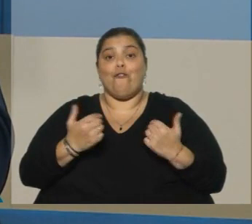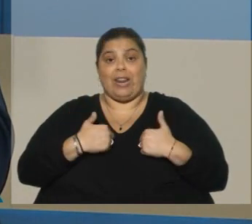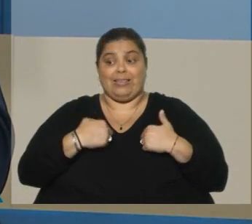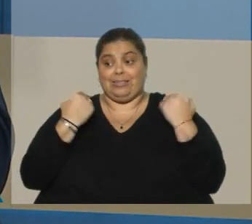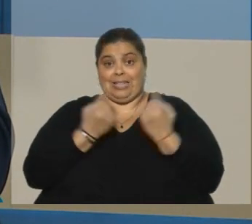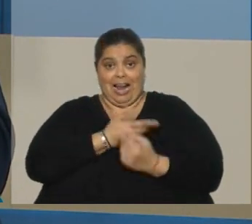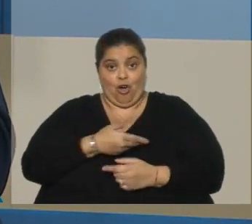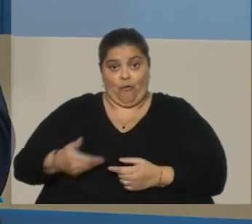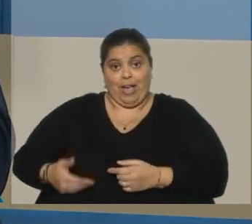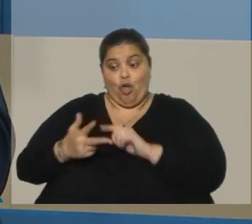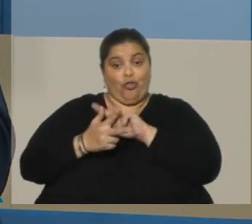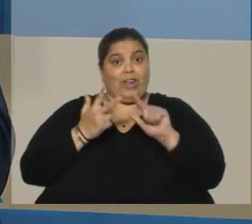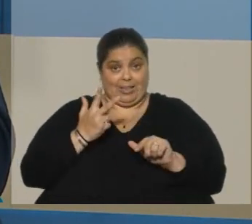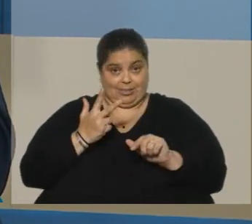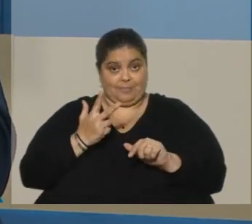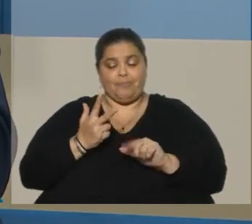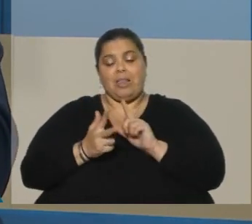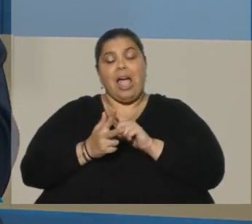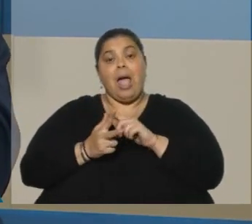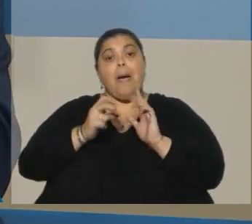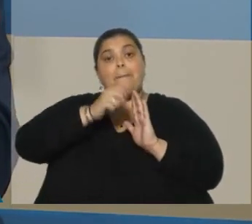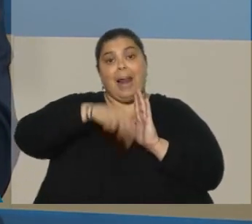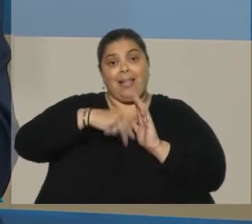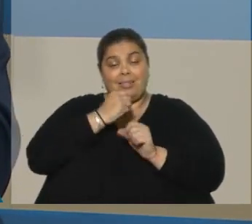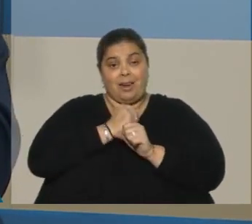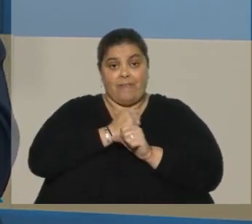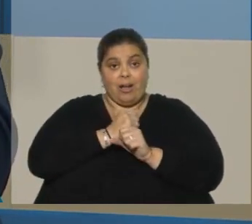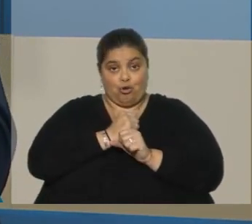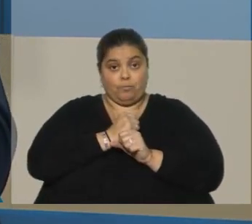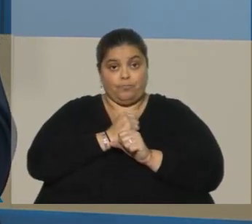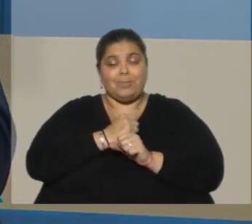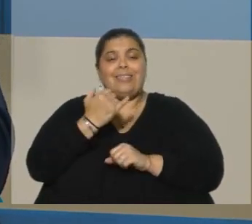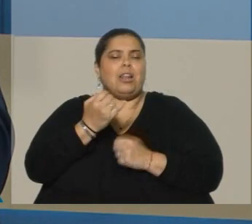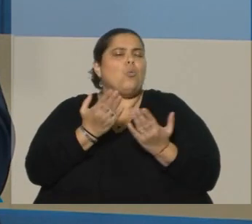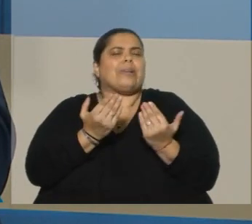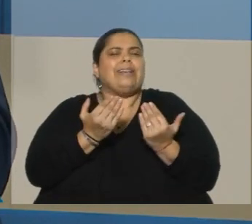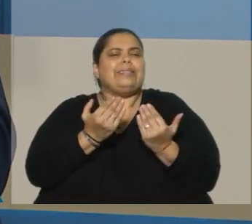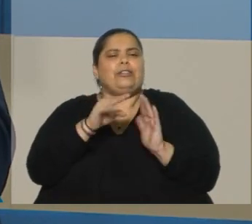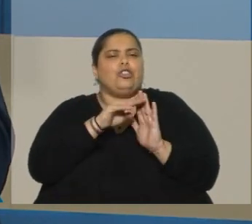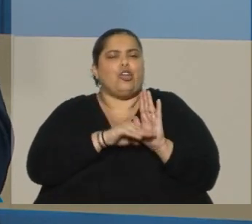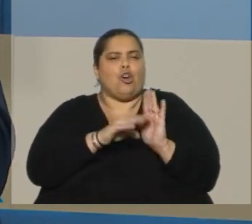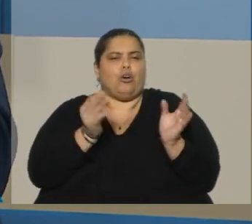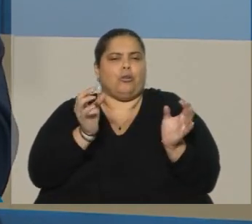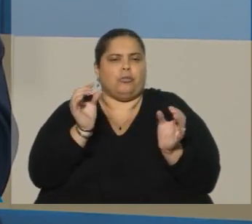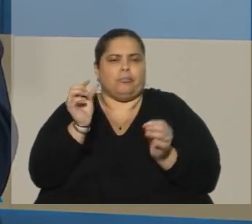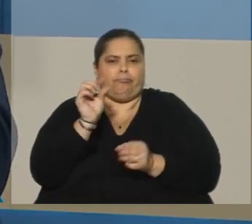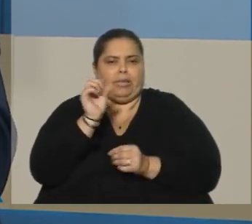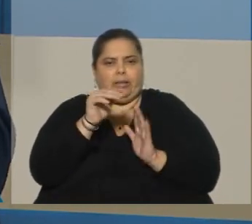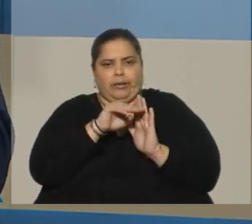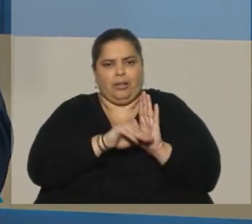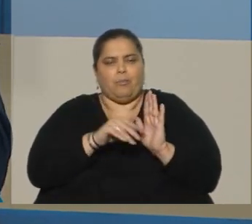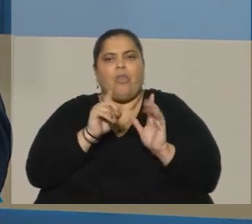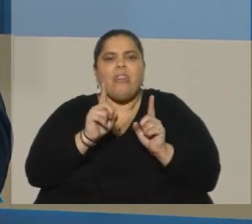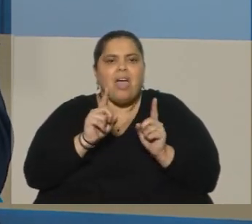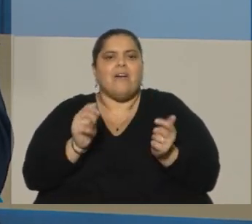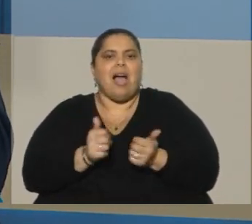ofrecer un plan de trabajo que tiene un requisito mínimo, para simplificar ideas. Se tienen que hacer